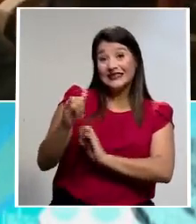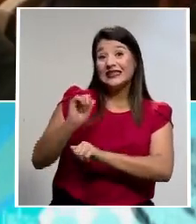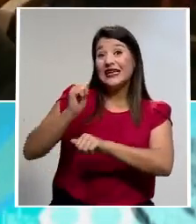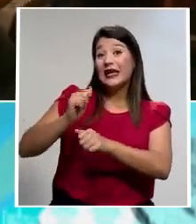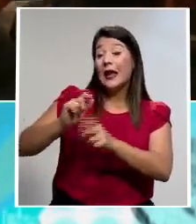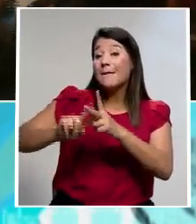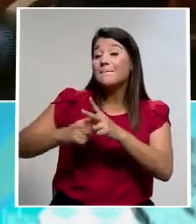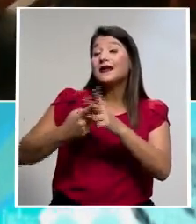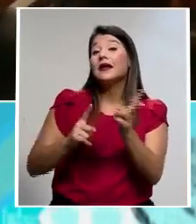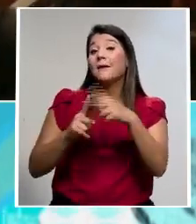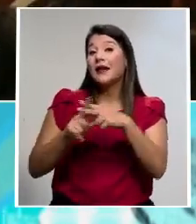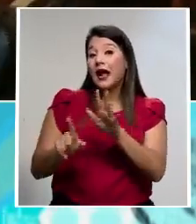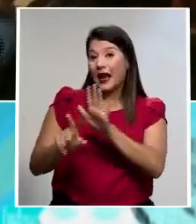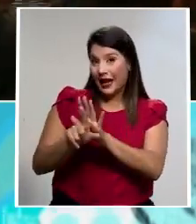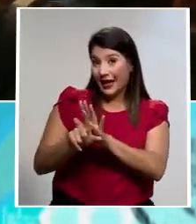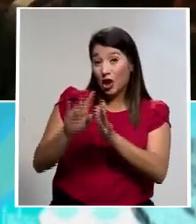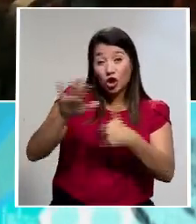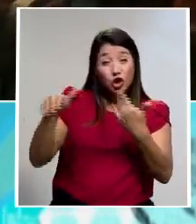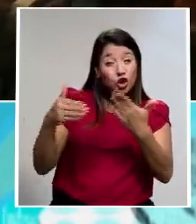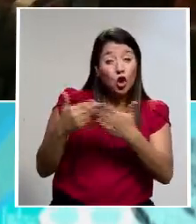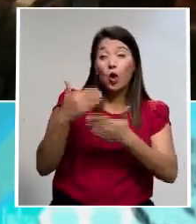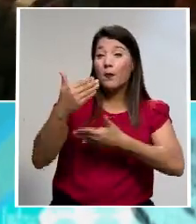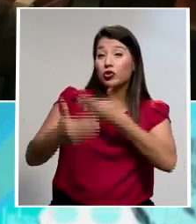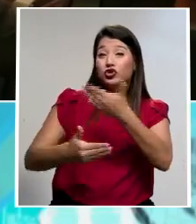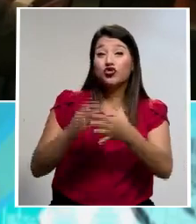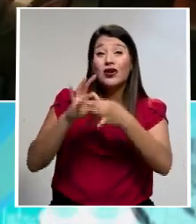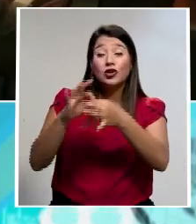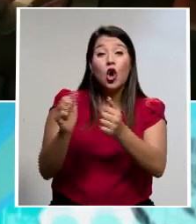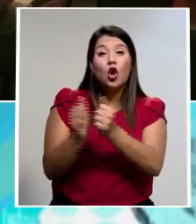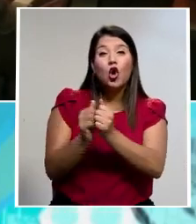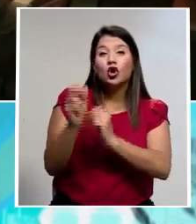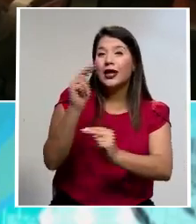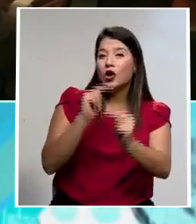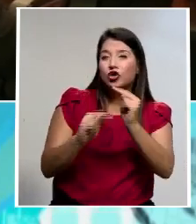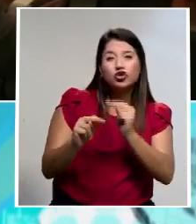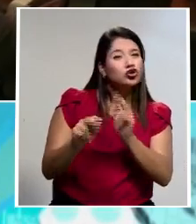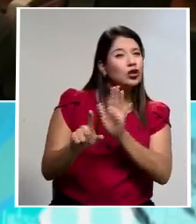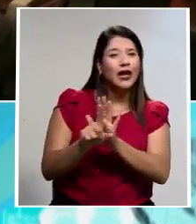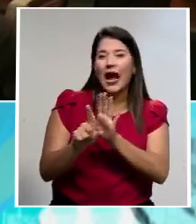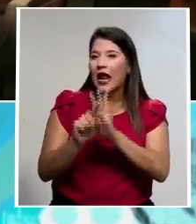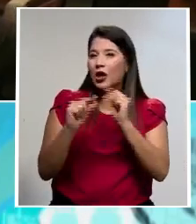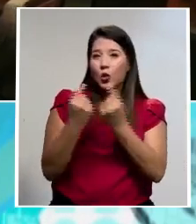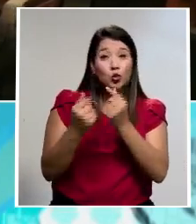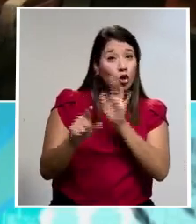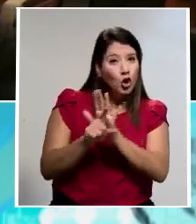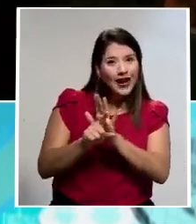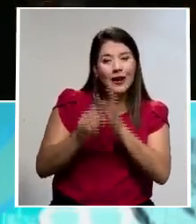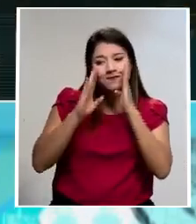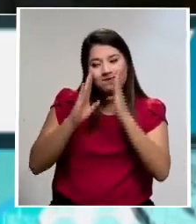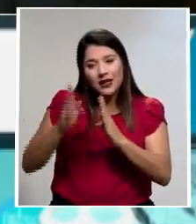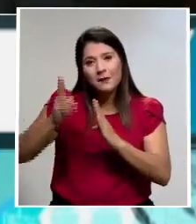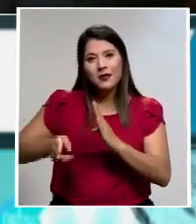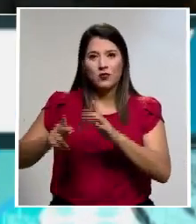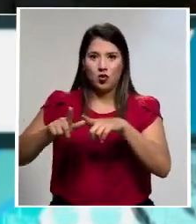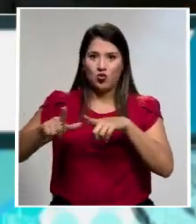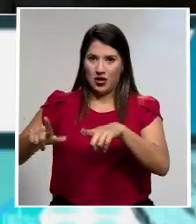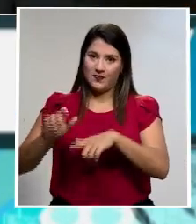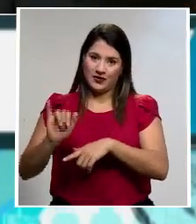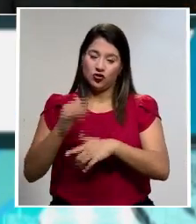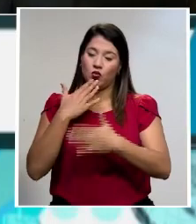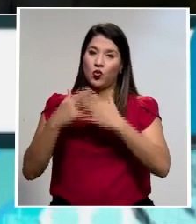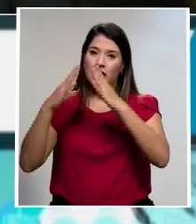los casos relacionados y calificados como crimen organizado. Don Ernesto, esta es la información que tenemos. Regreso con usted al estudio. Buenas noches.